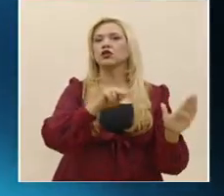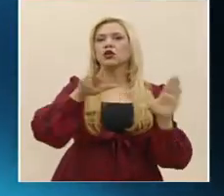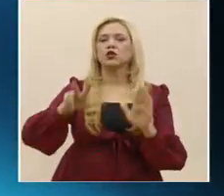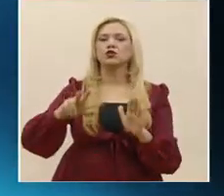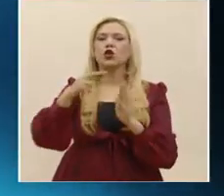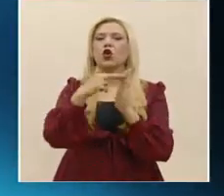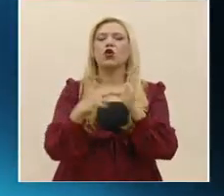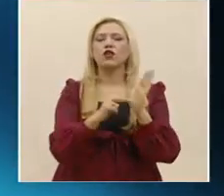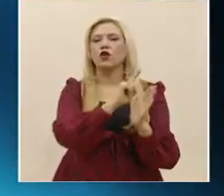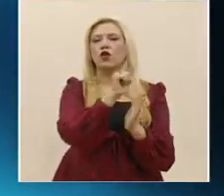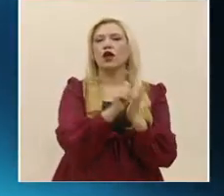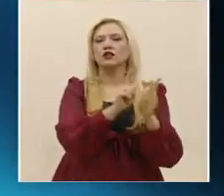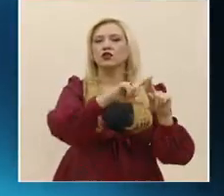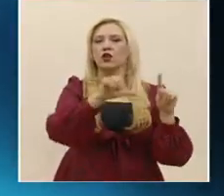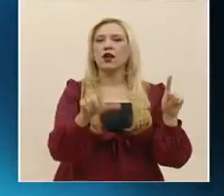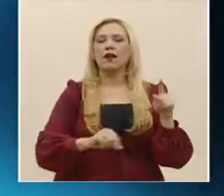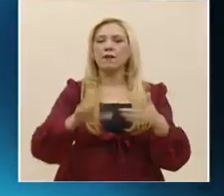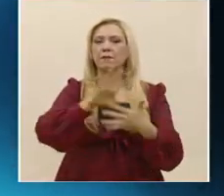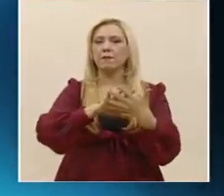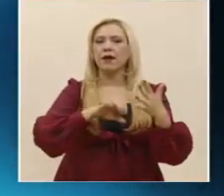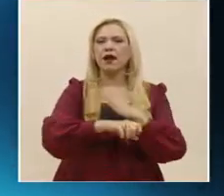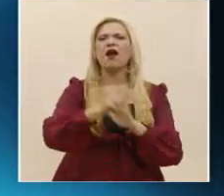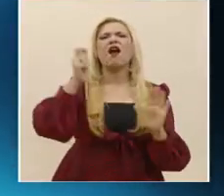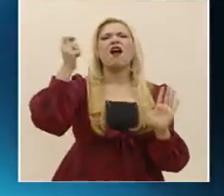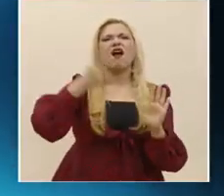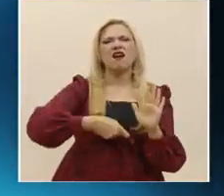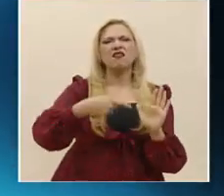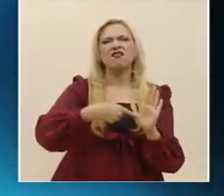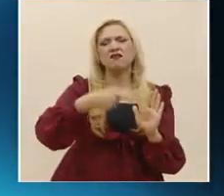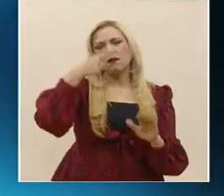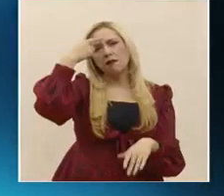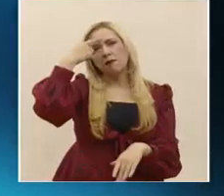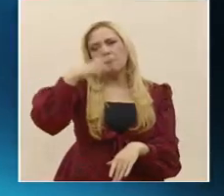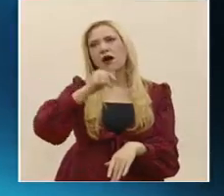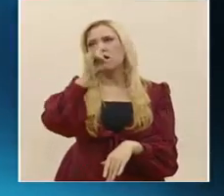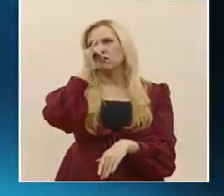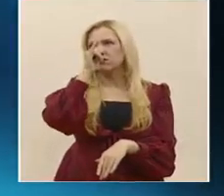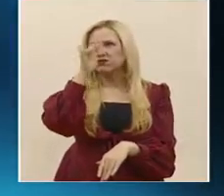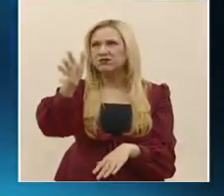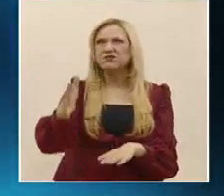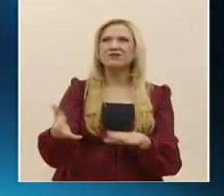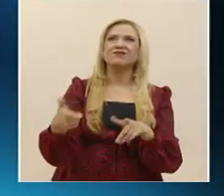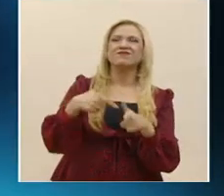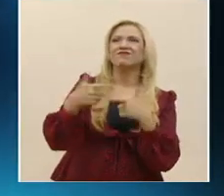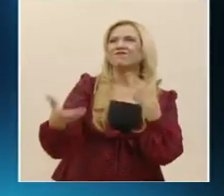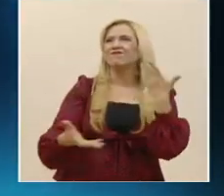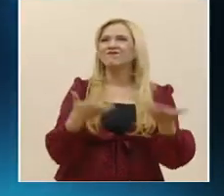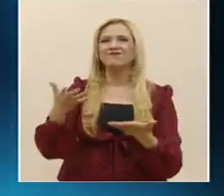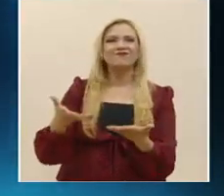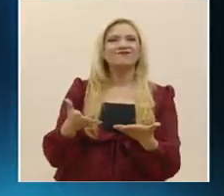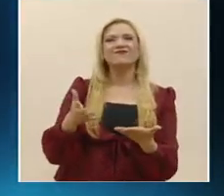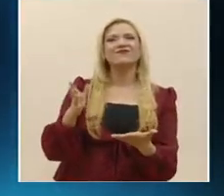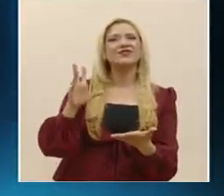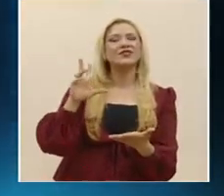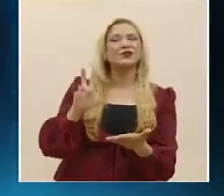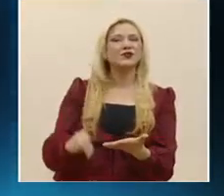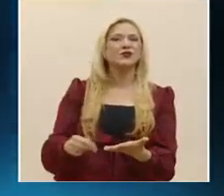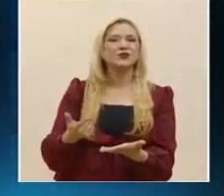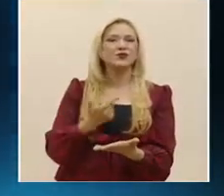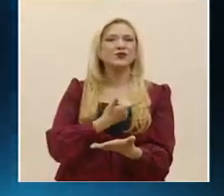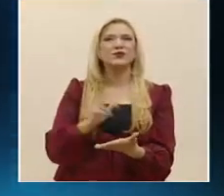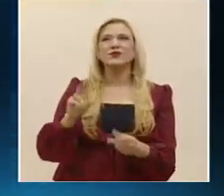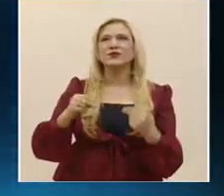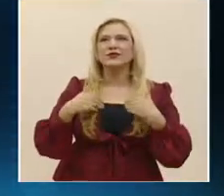de Procedimientos Penales, constituye un medio ordinario para impugnar comunicaciones procesales que debe agotarse antes de